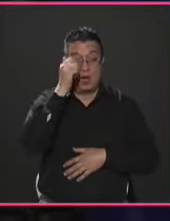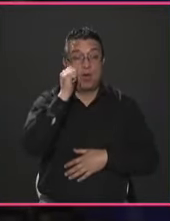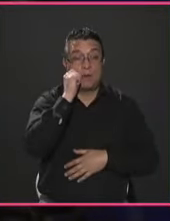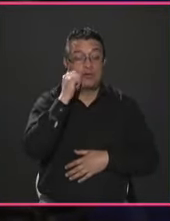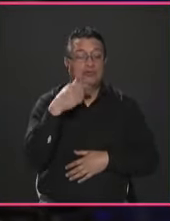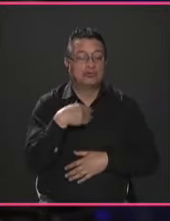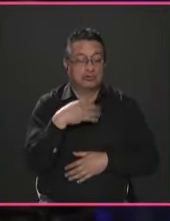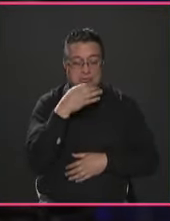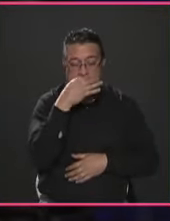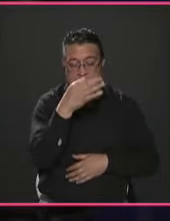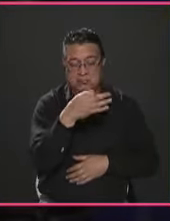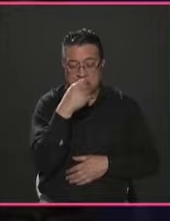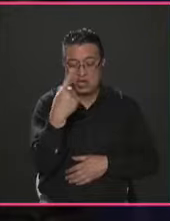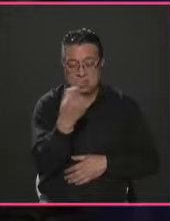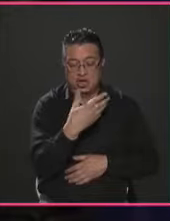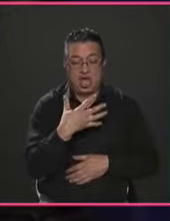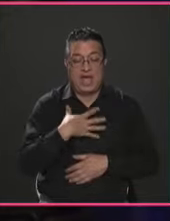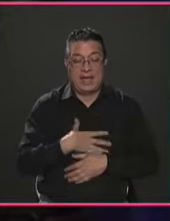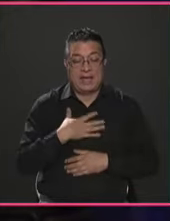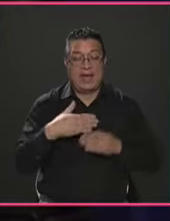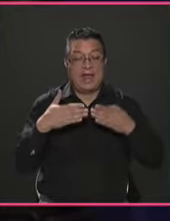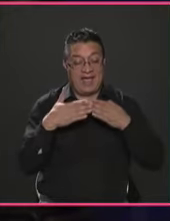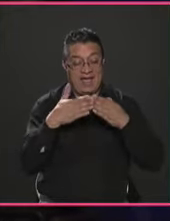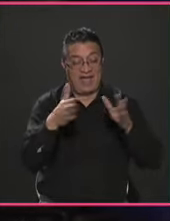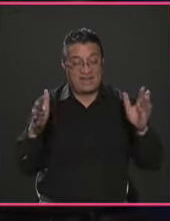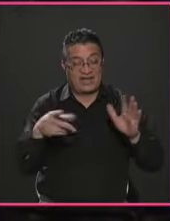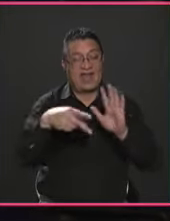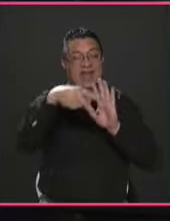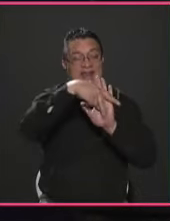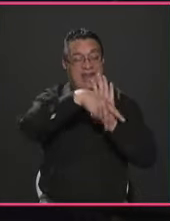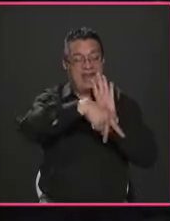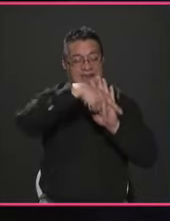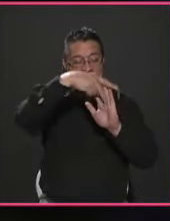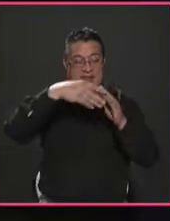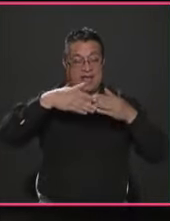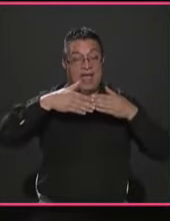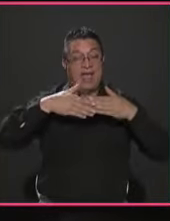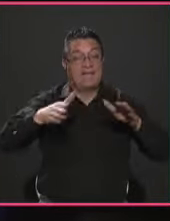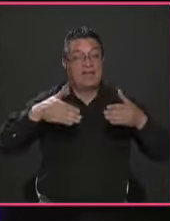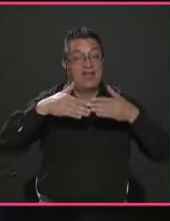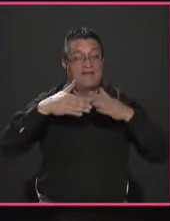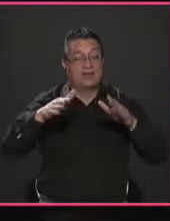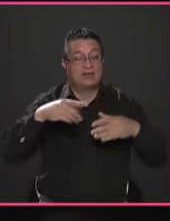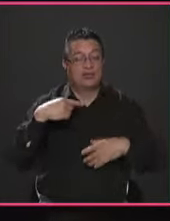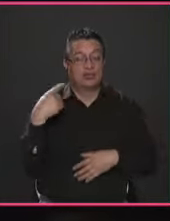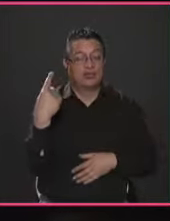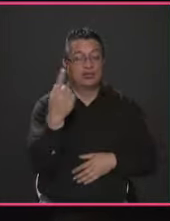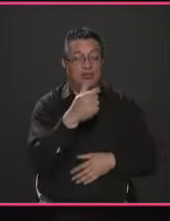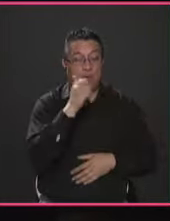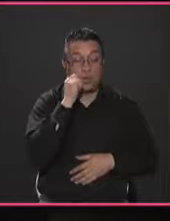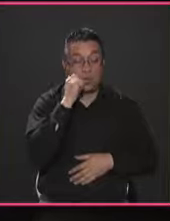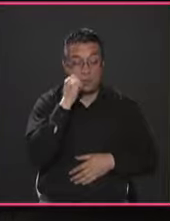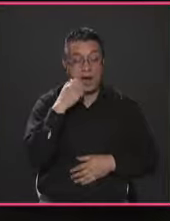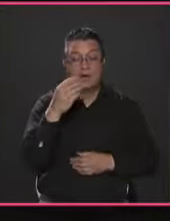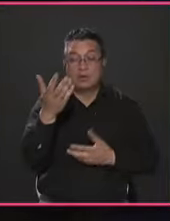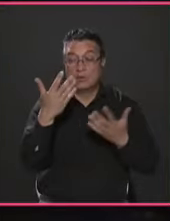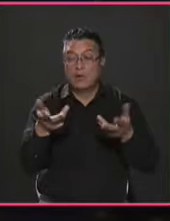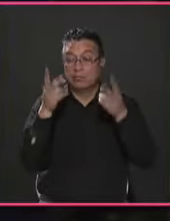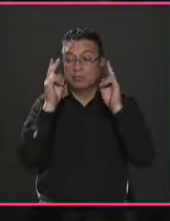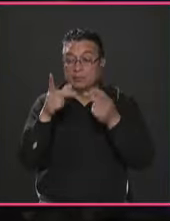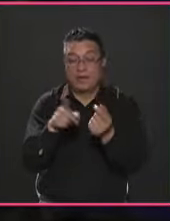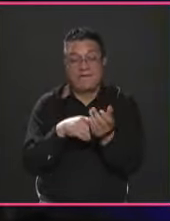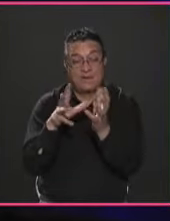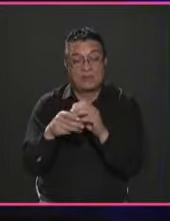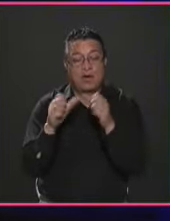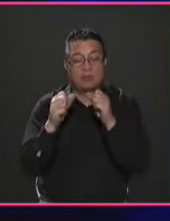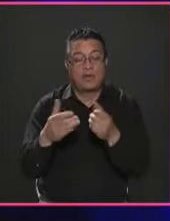diría que nosotros queremos abrir estos niveles abrir estos consumo humano abrir esta familia humano para